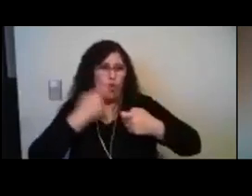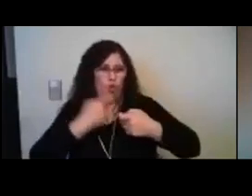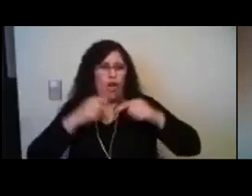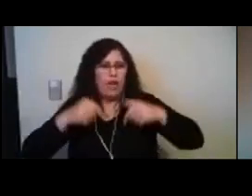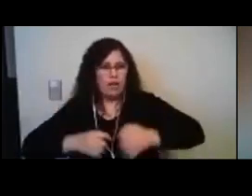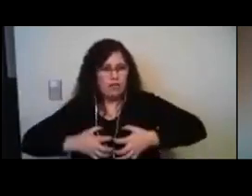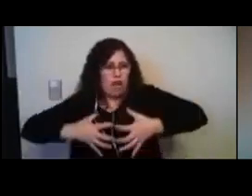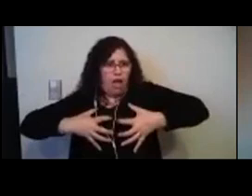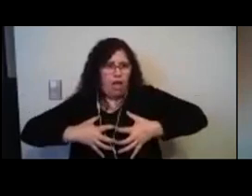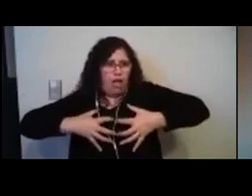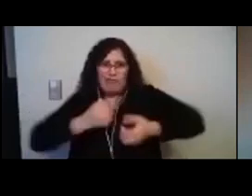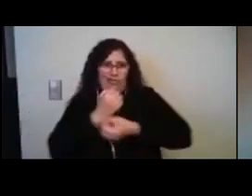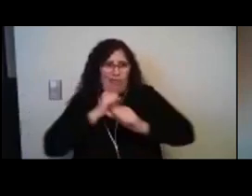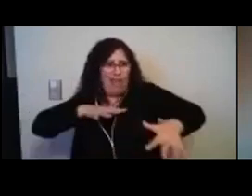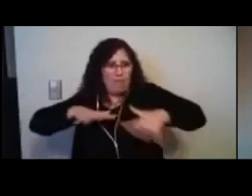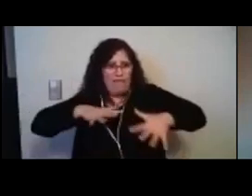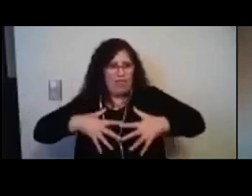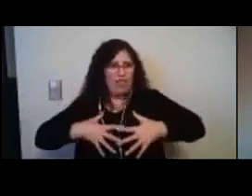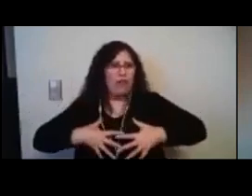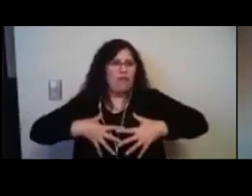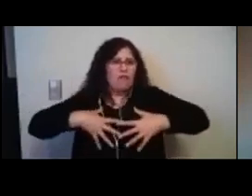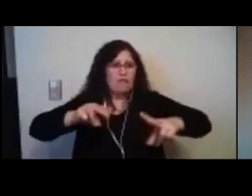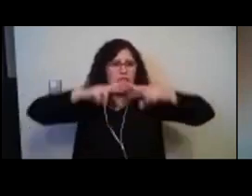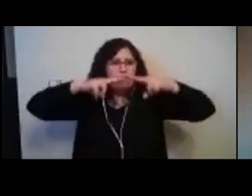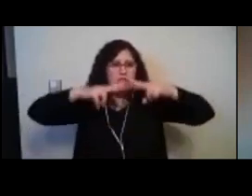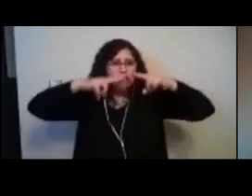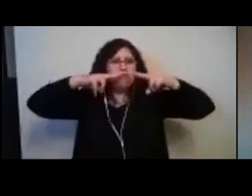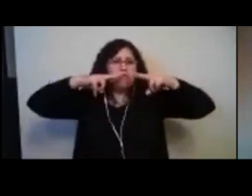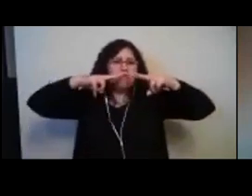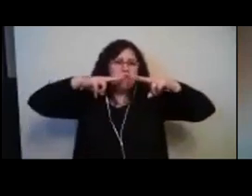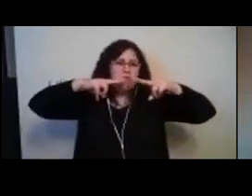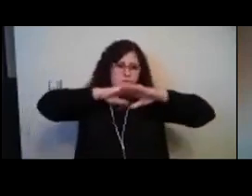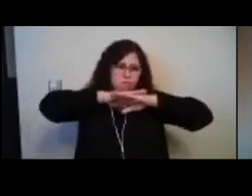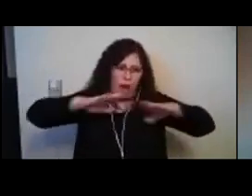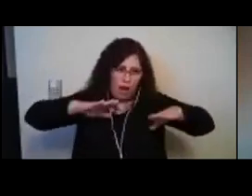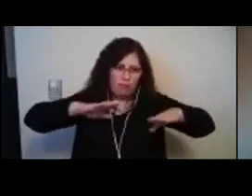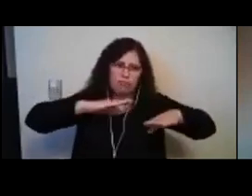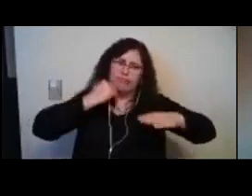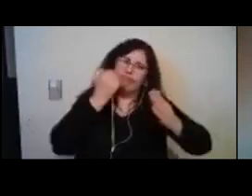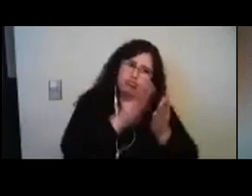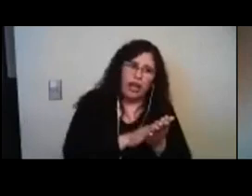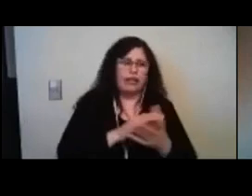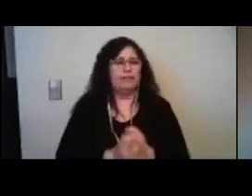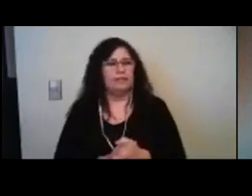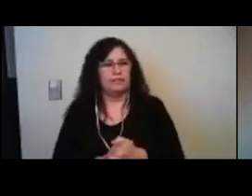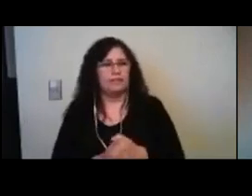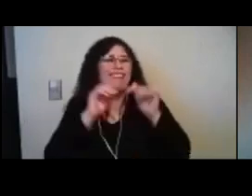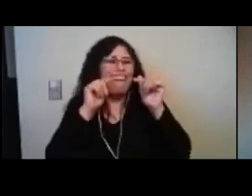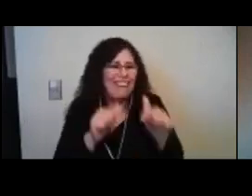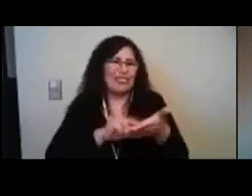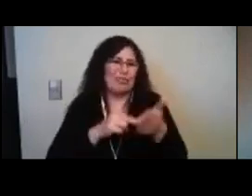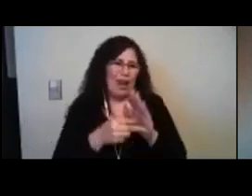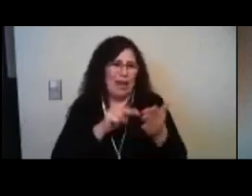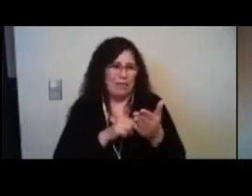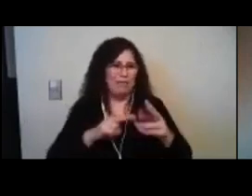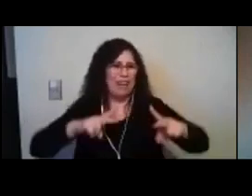Y la condición de postrado cursa muchas veces con un cuadro respiratorio que puede provocar el fallecimiento, ¿ya? Pero